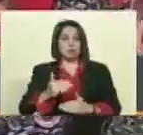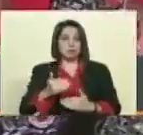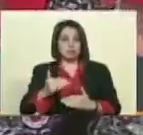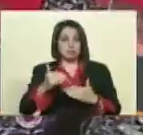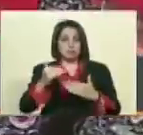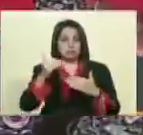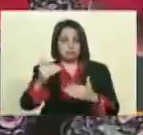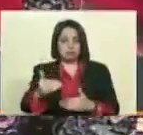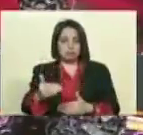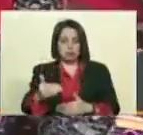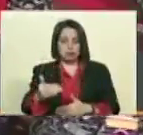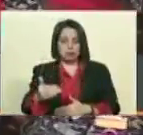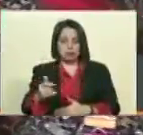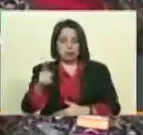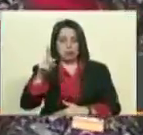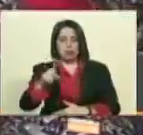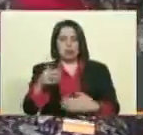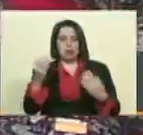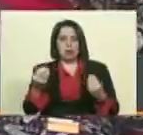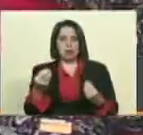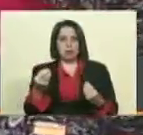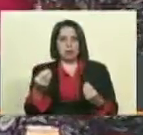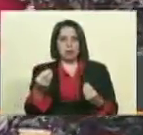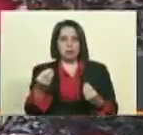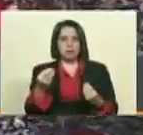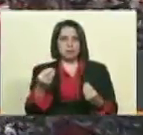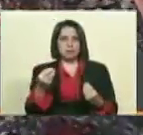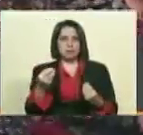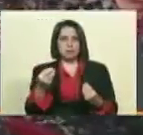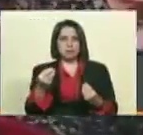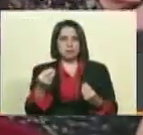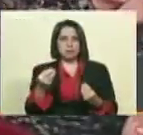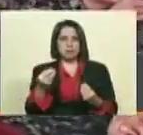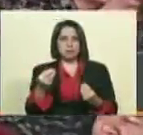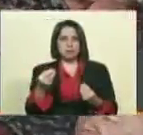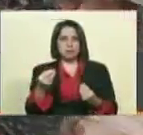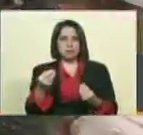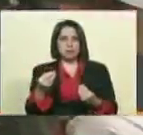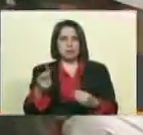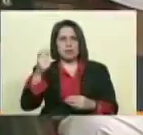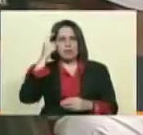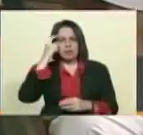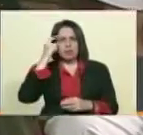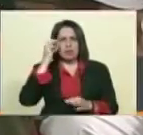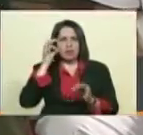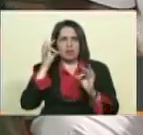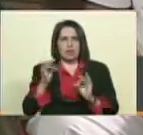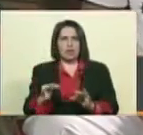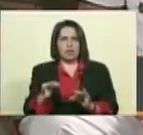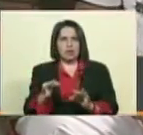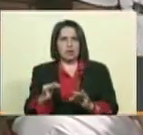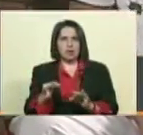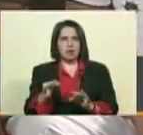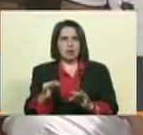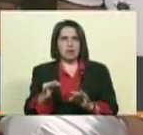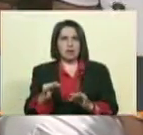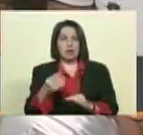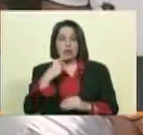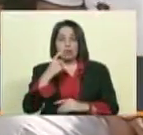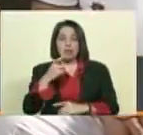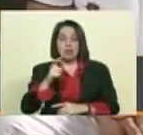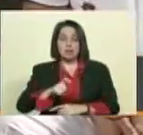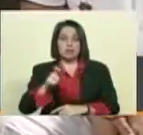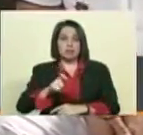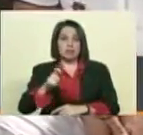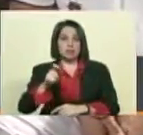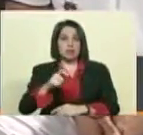criminalidad también. Y en ese caso específico, ese día específico, presidente, le dije que era necesario